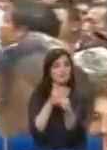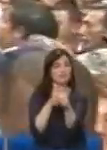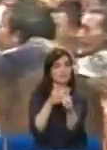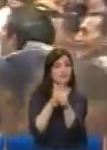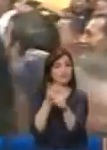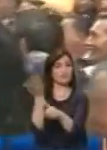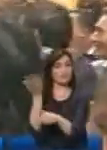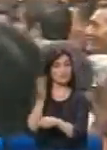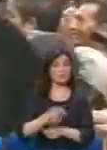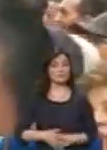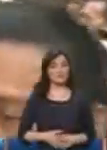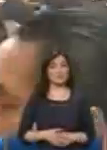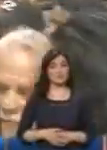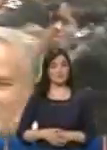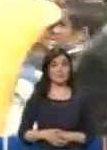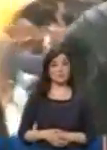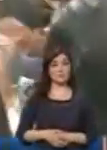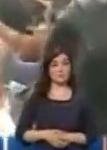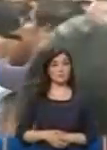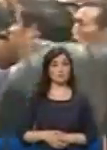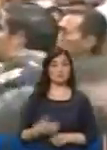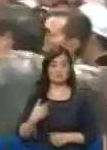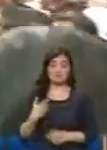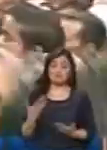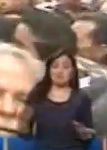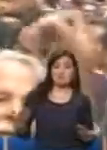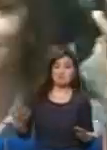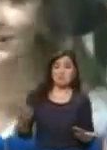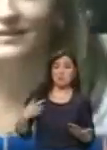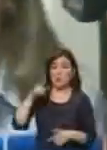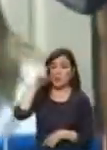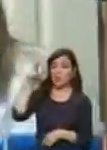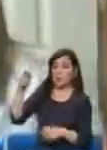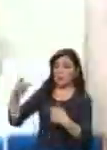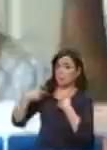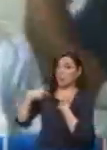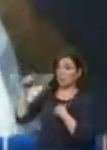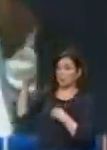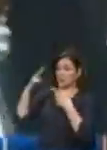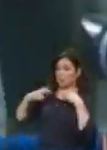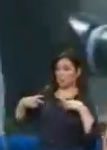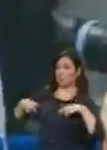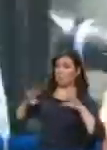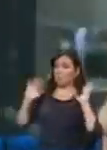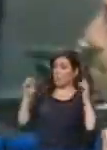cercanos a ponerse, según su anuncio, a disposición de la fiscal distrital.